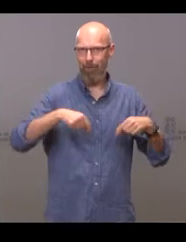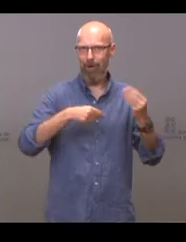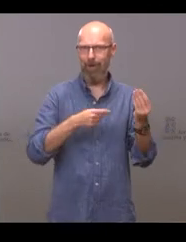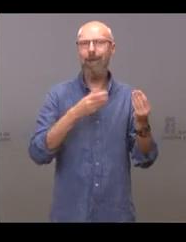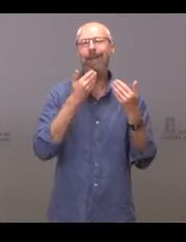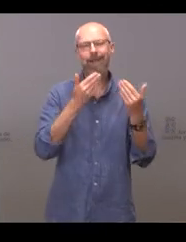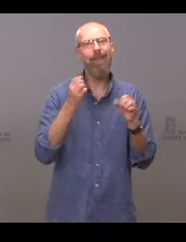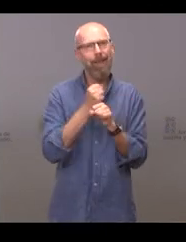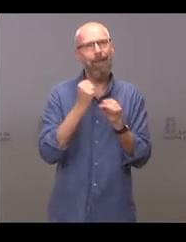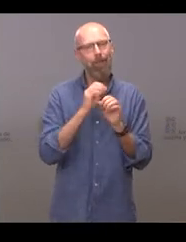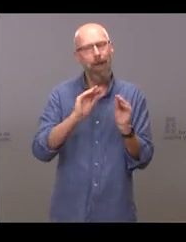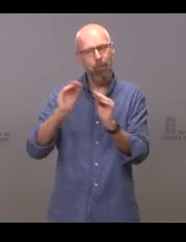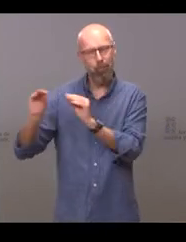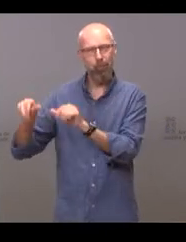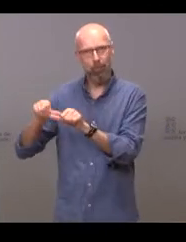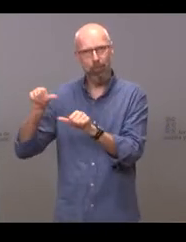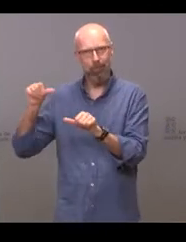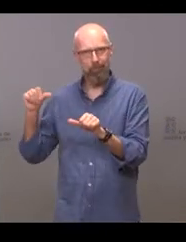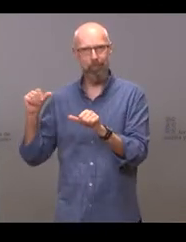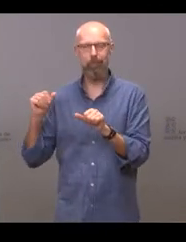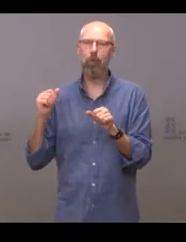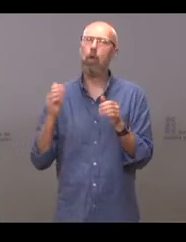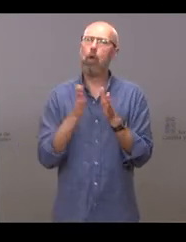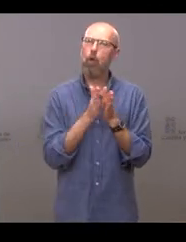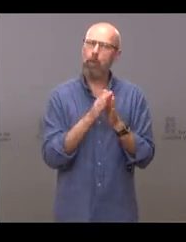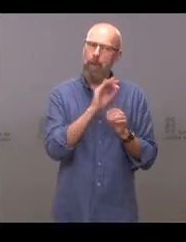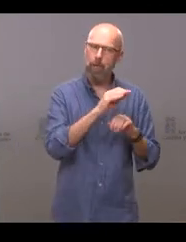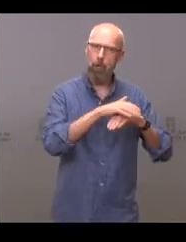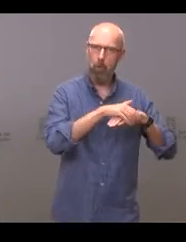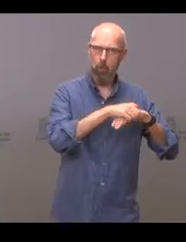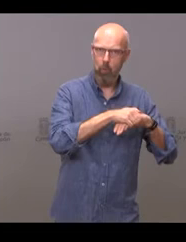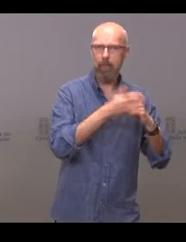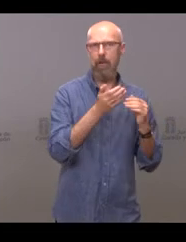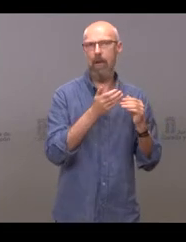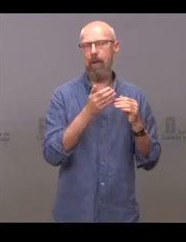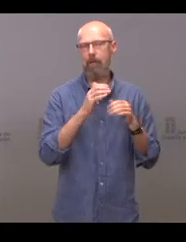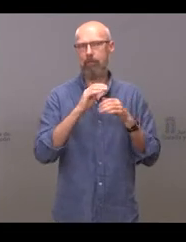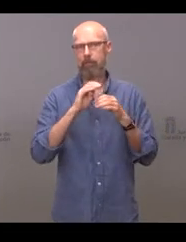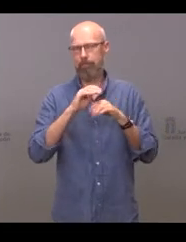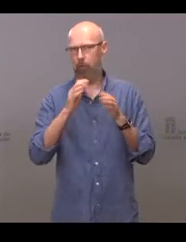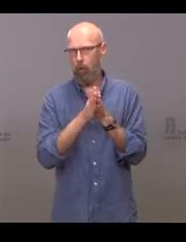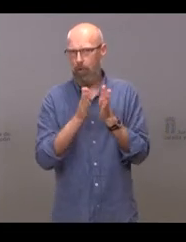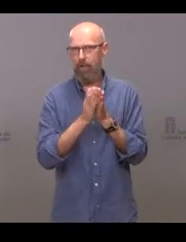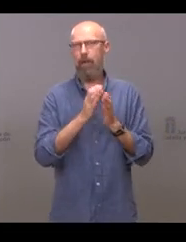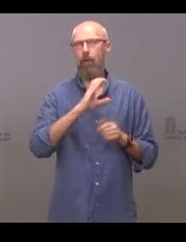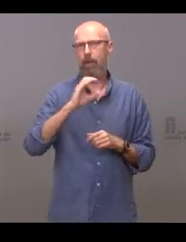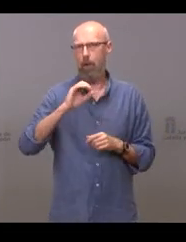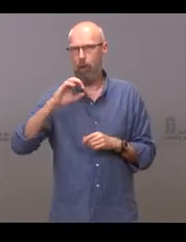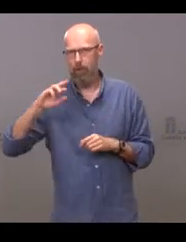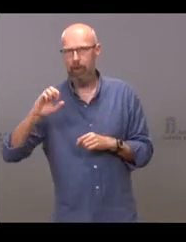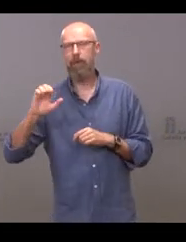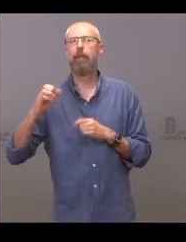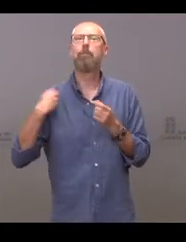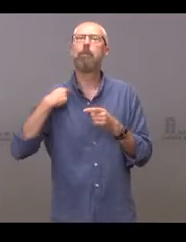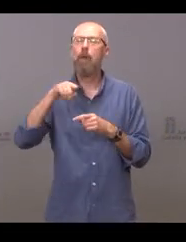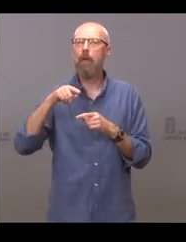de nuestros compañeros de los compañeros de ugt de la patronal también y sobre todo del gobierno que es quien encabeza estas negociaciones